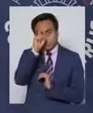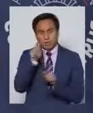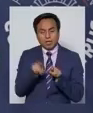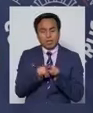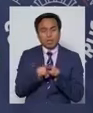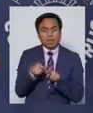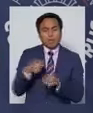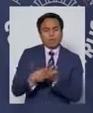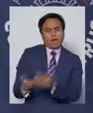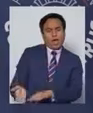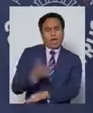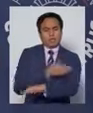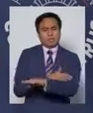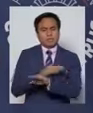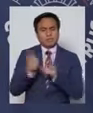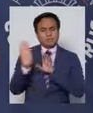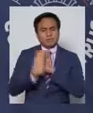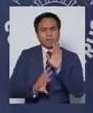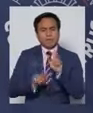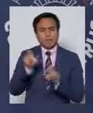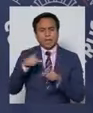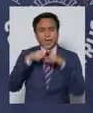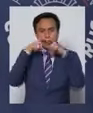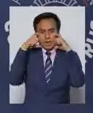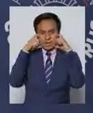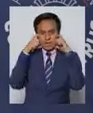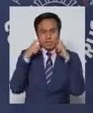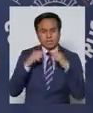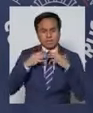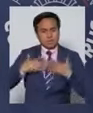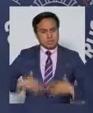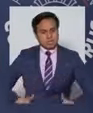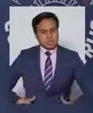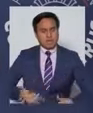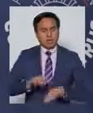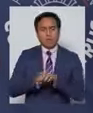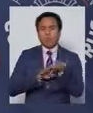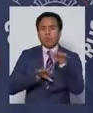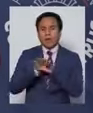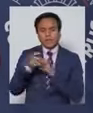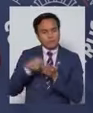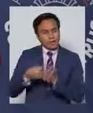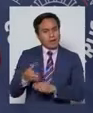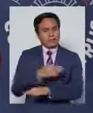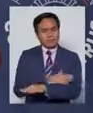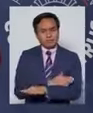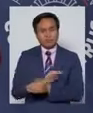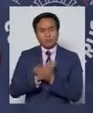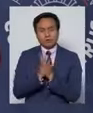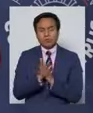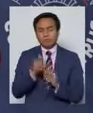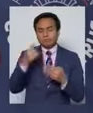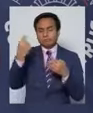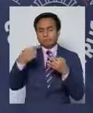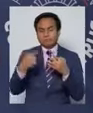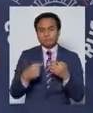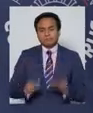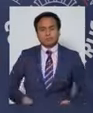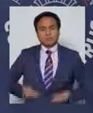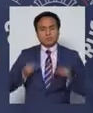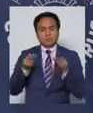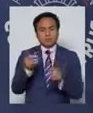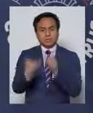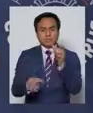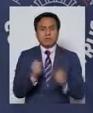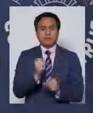Compramos anticipadamente elementos de protección personal, de mascarillas, de pechera, de guantes. Y todo eso está hoy día a disposición de